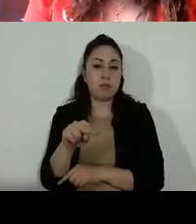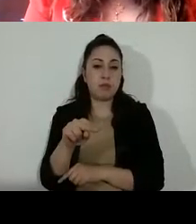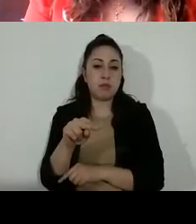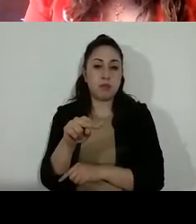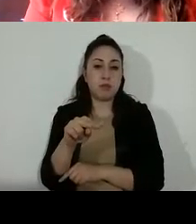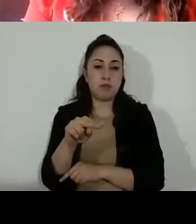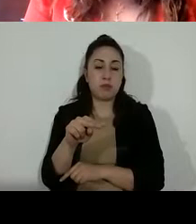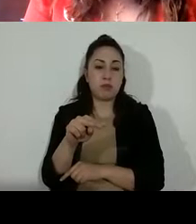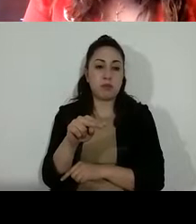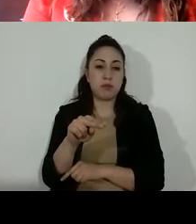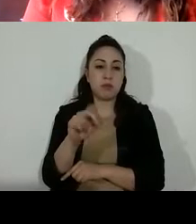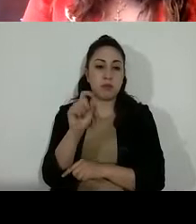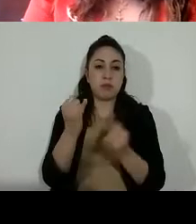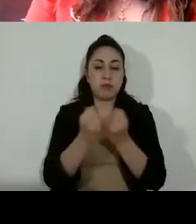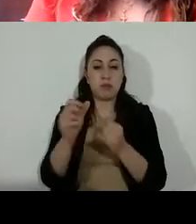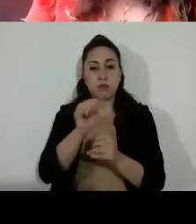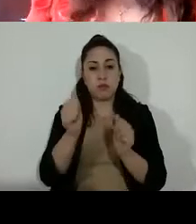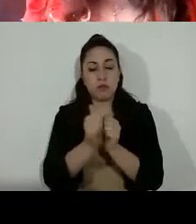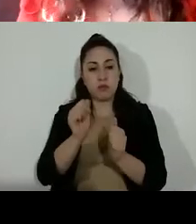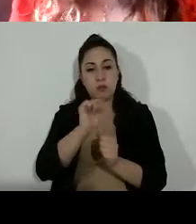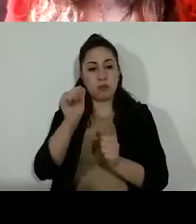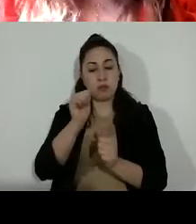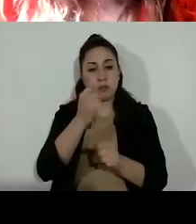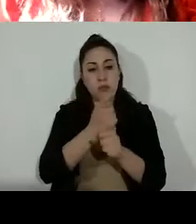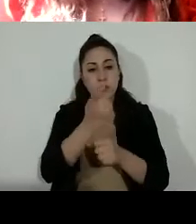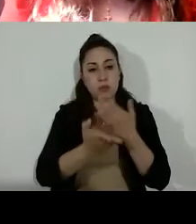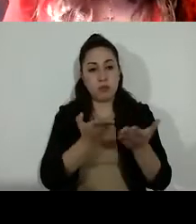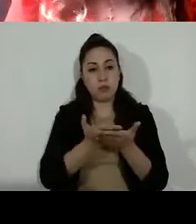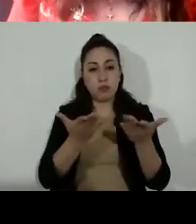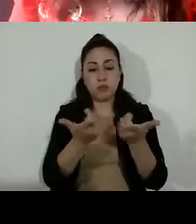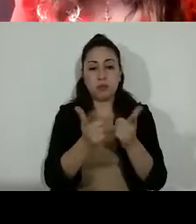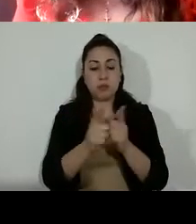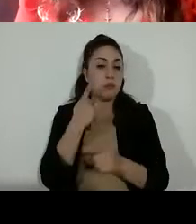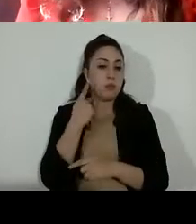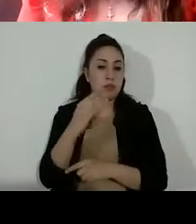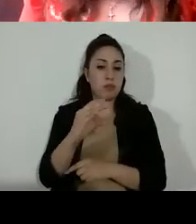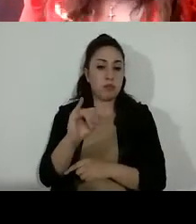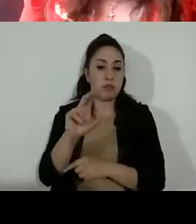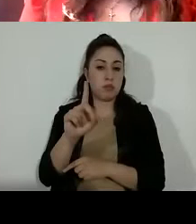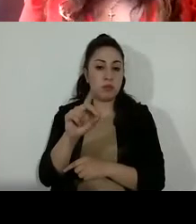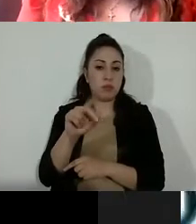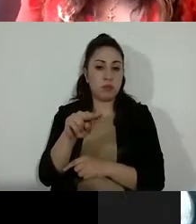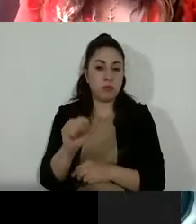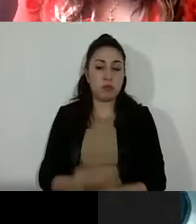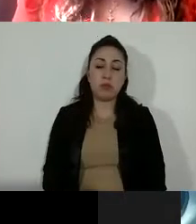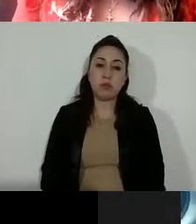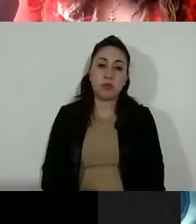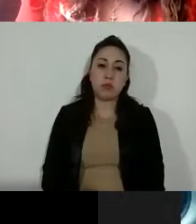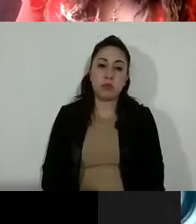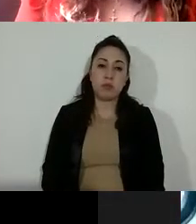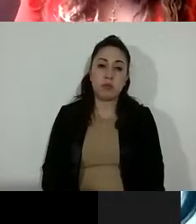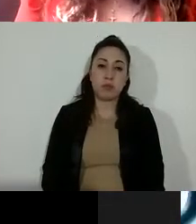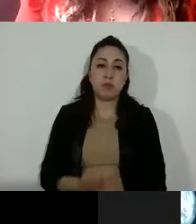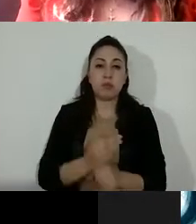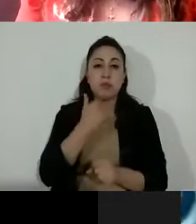Asociación Parlamentaria Ciudadana? Sí, diputado presidente, aprovecho para mencionar la incorporación de la